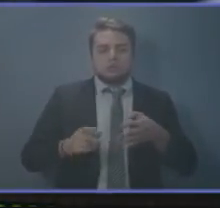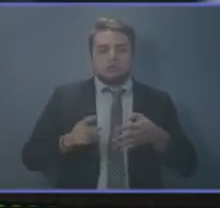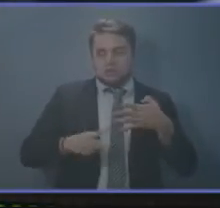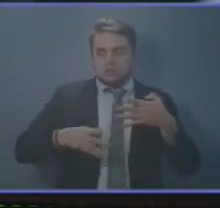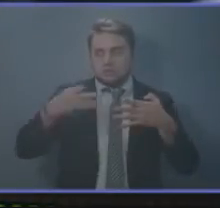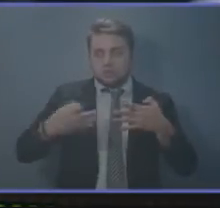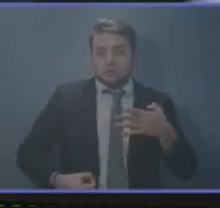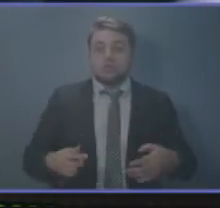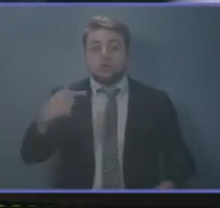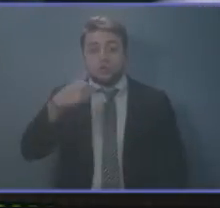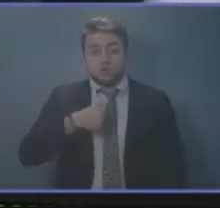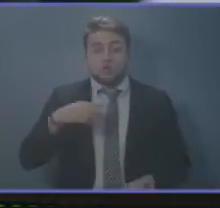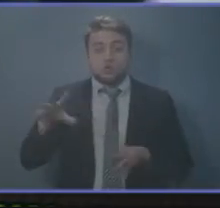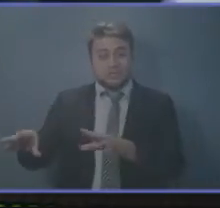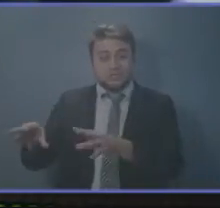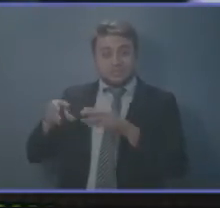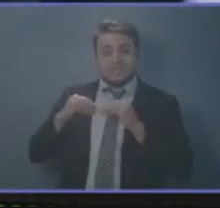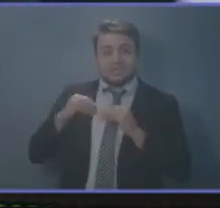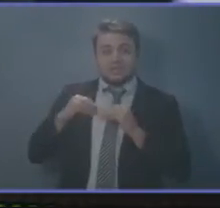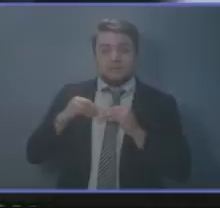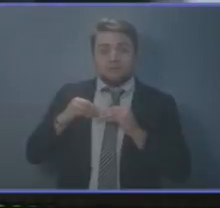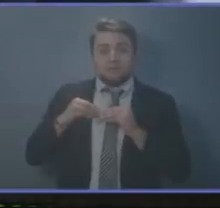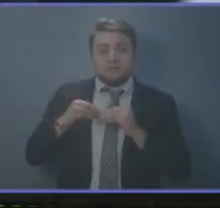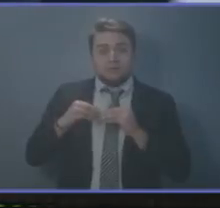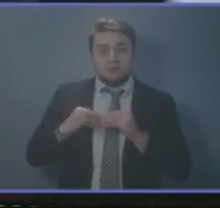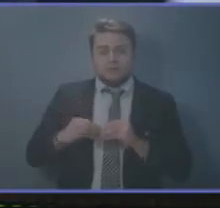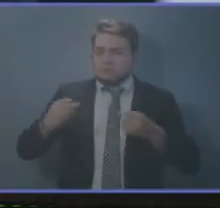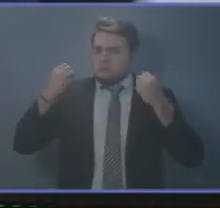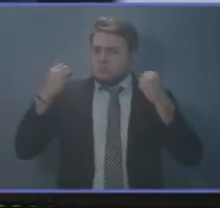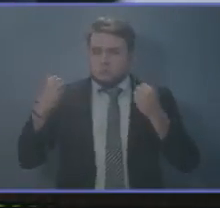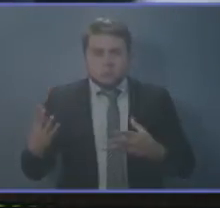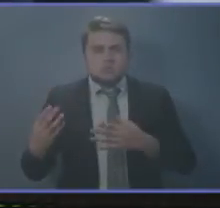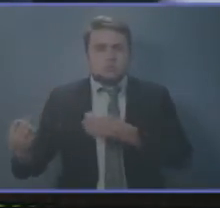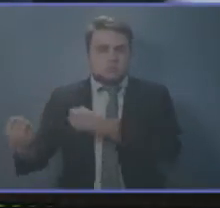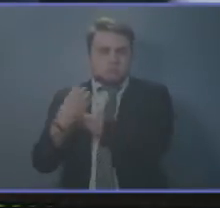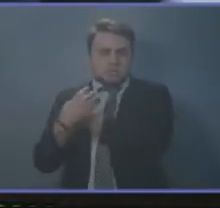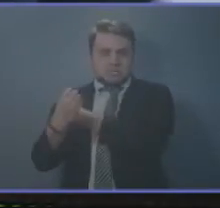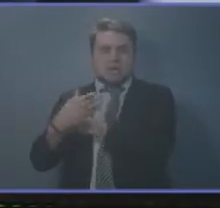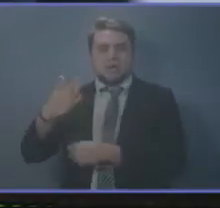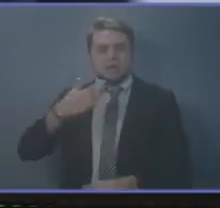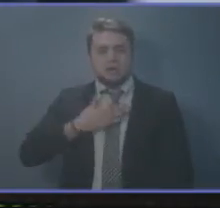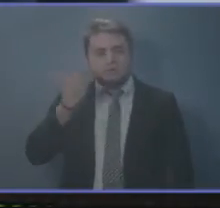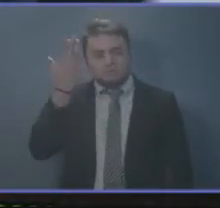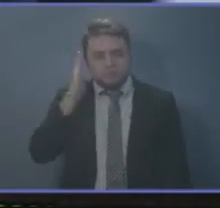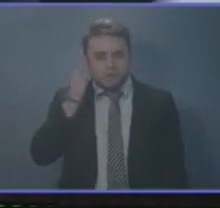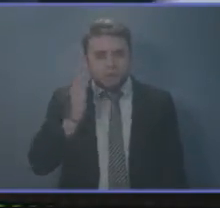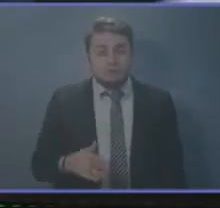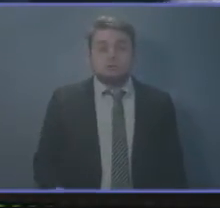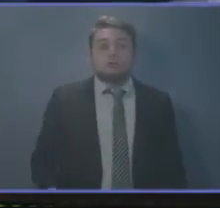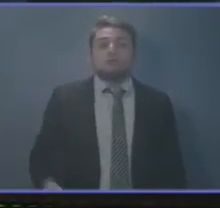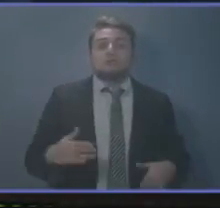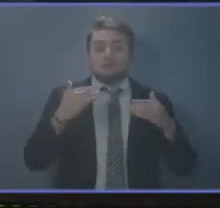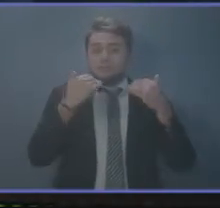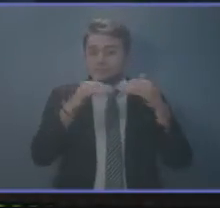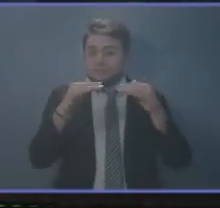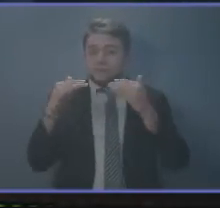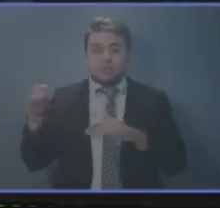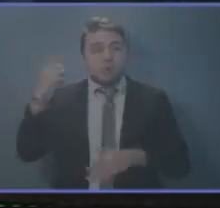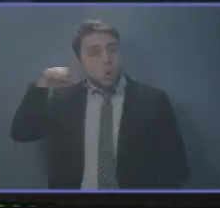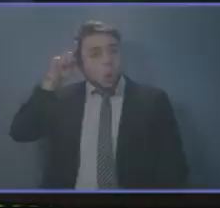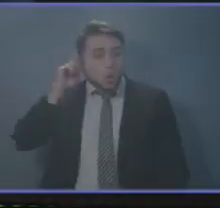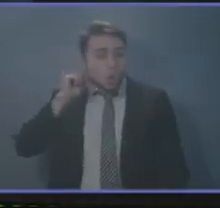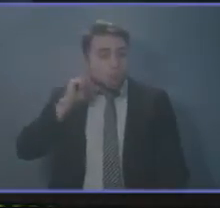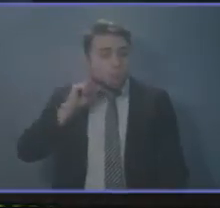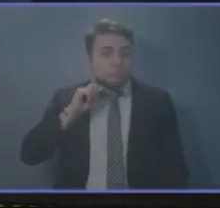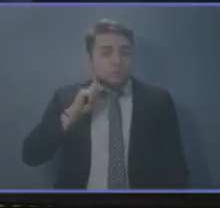comencé a recibir una gran cantidad de mensajes en mis redes sociales de parte de motoristas del